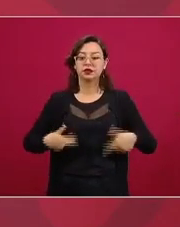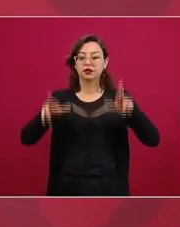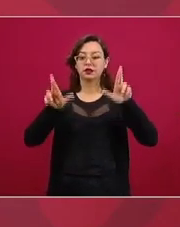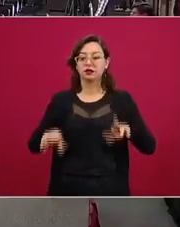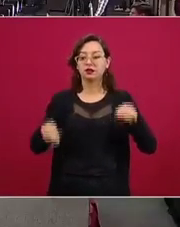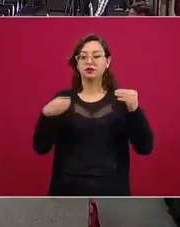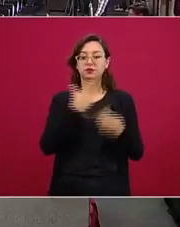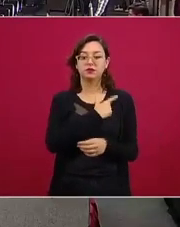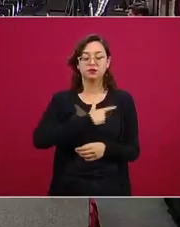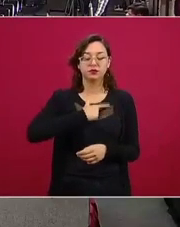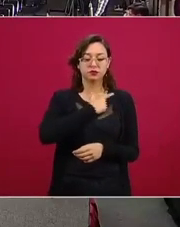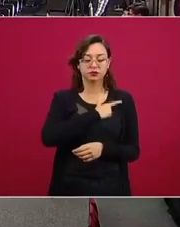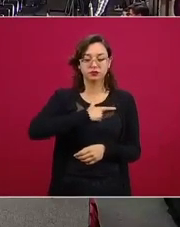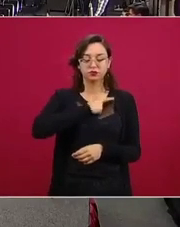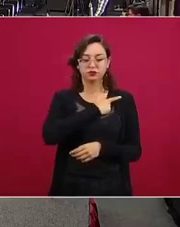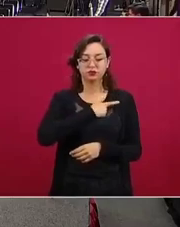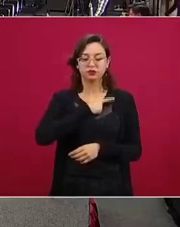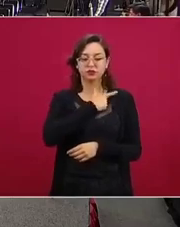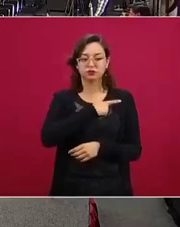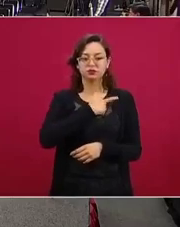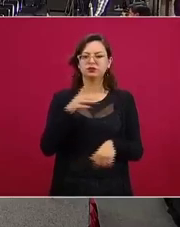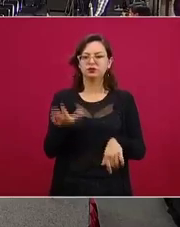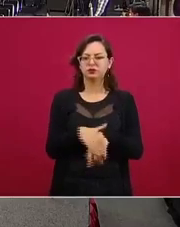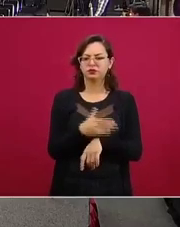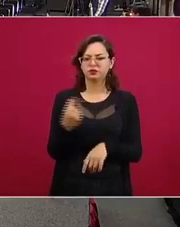gusto recibirlos, porque